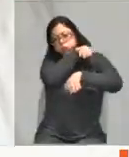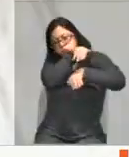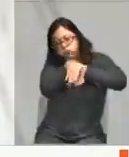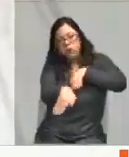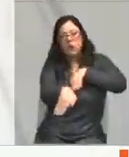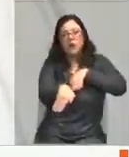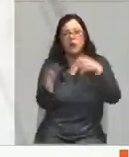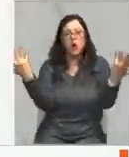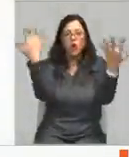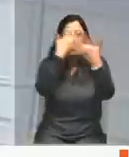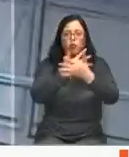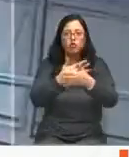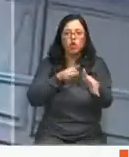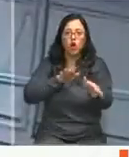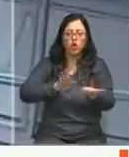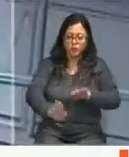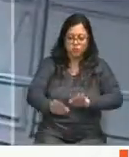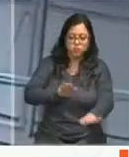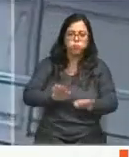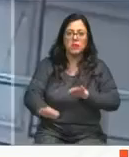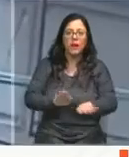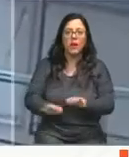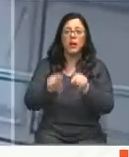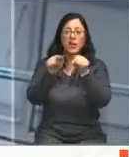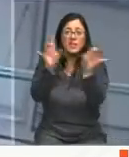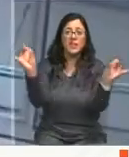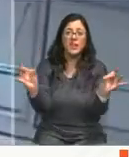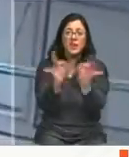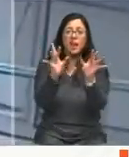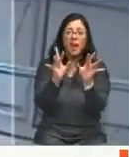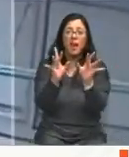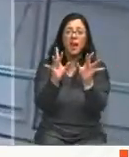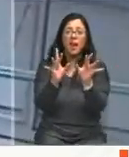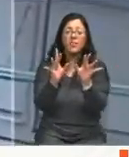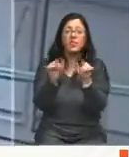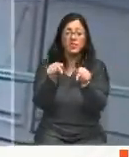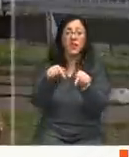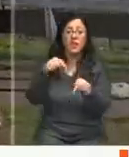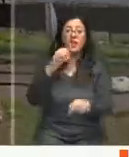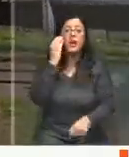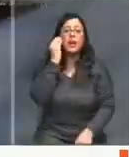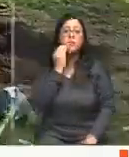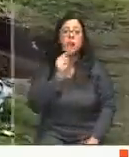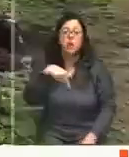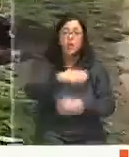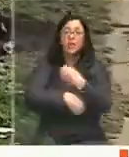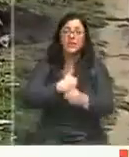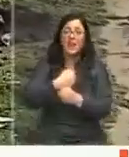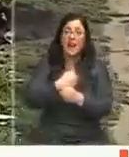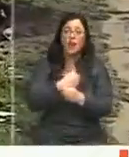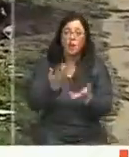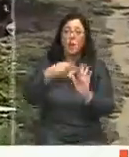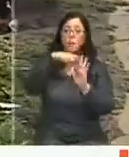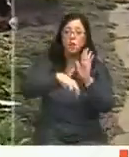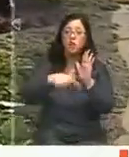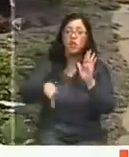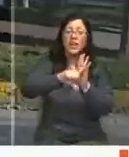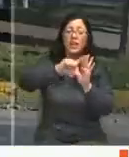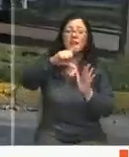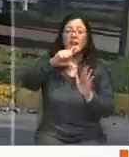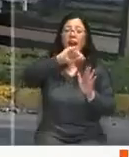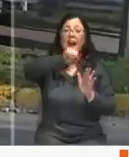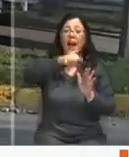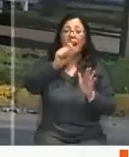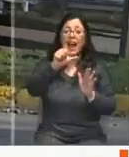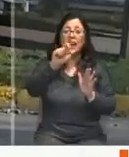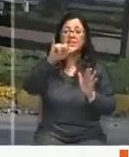los pedales. Finalmente, este grave accidente provocó que en mayo de este año se ha presentado el proyecto de ley Jacinta, el que